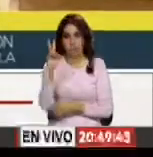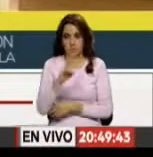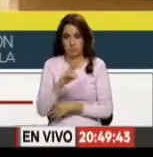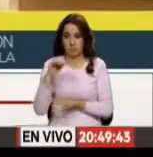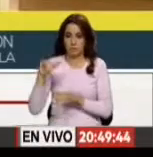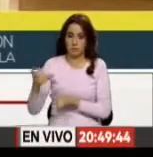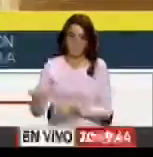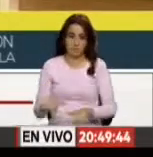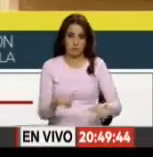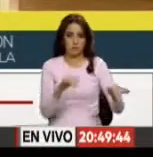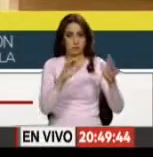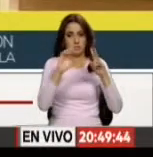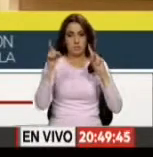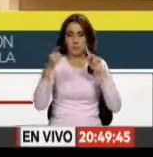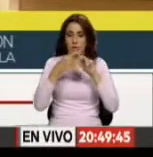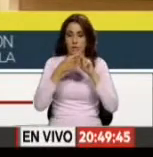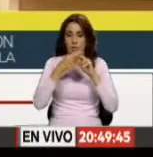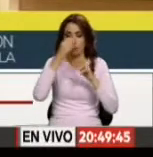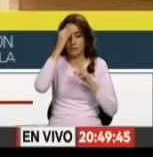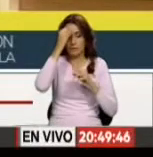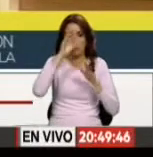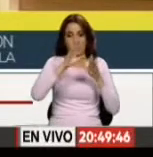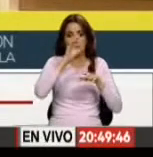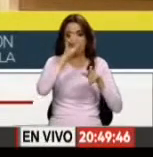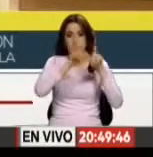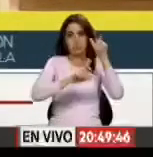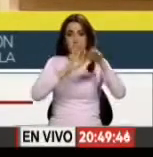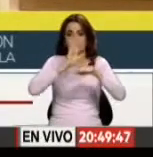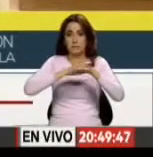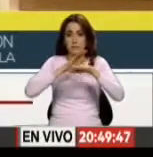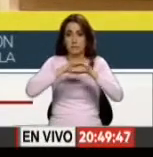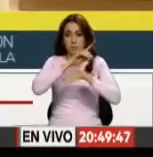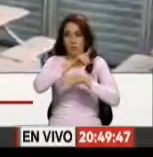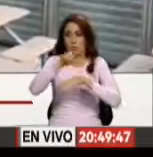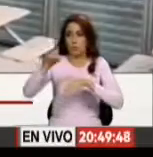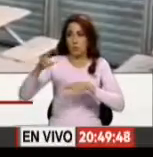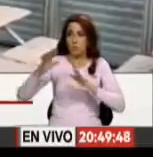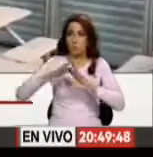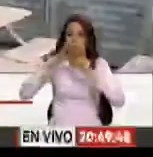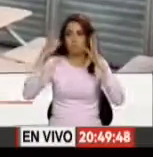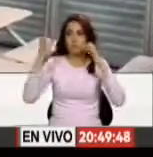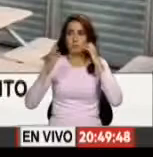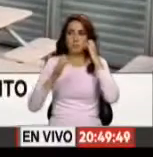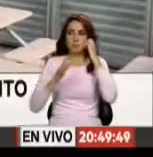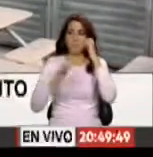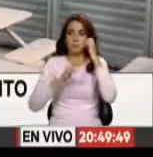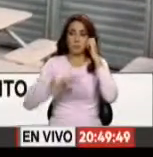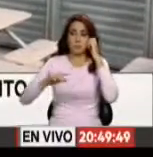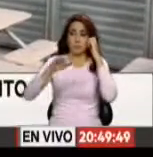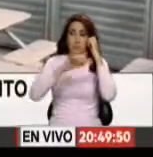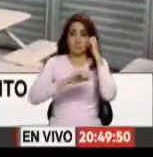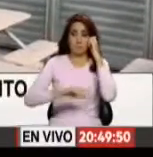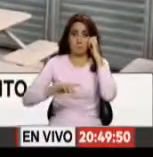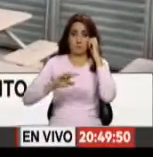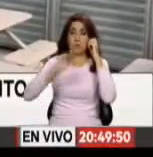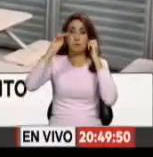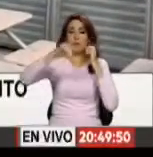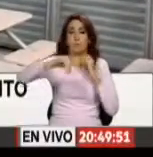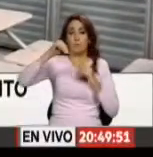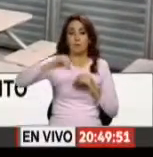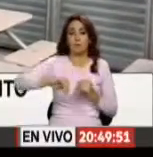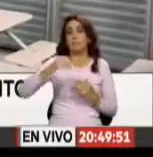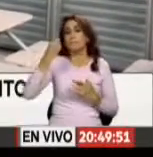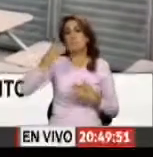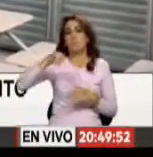los autores intelectuales de este daño gigantesco. El gobierno de Maduro además decretó los días martes y